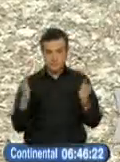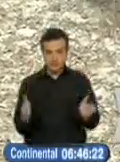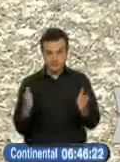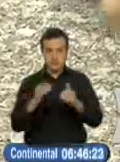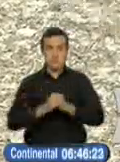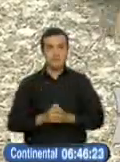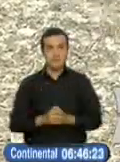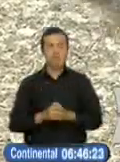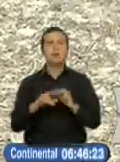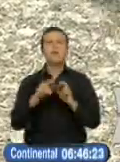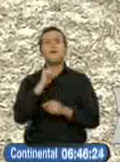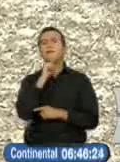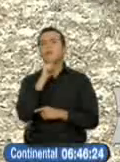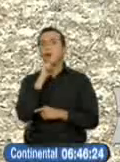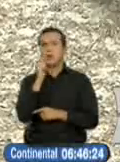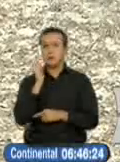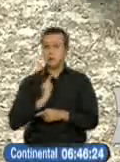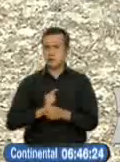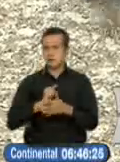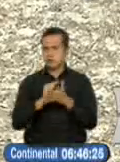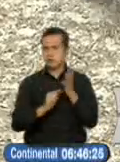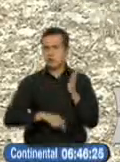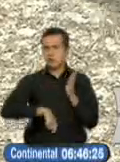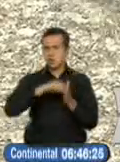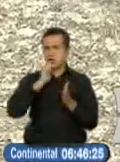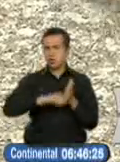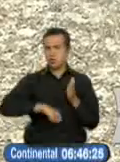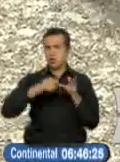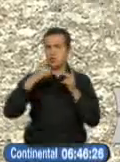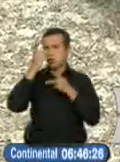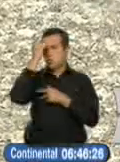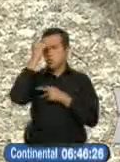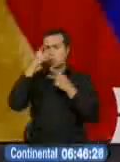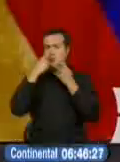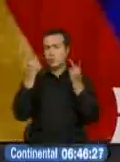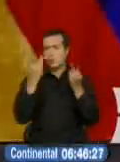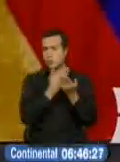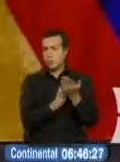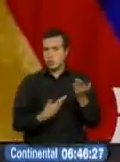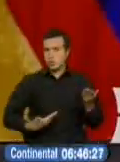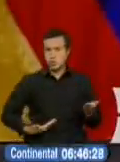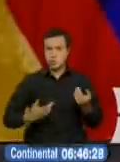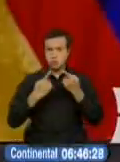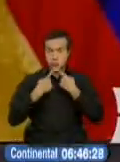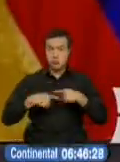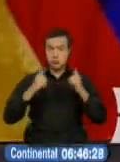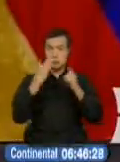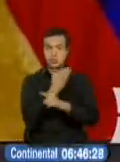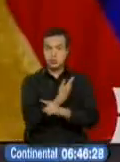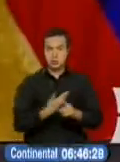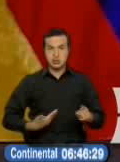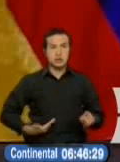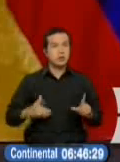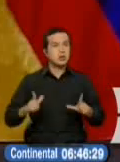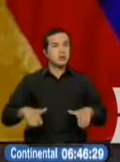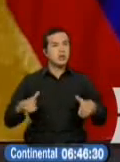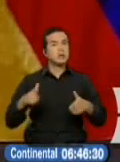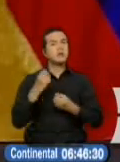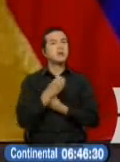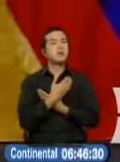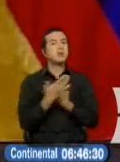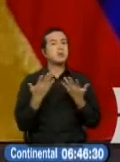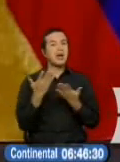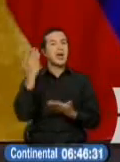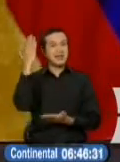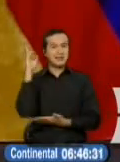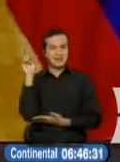Las alertas sobre la falta de mesura en la contratación de deuda pública por parte del gobierno anterior las expuso el presidente de la República, Lenín Moreno, el pasado